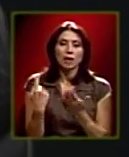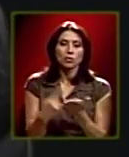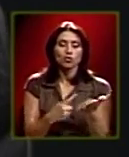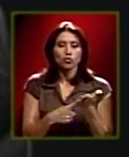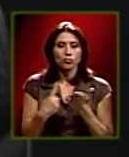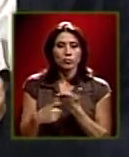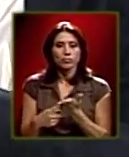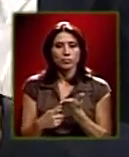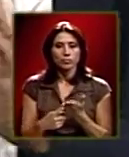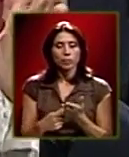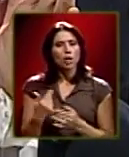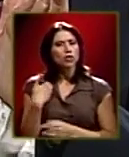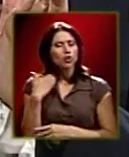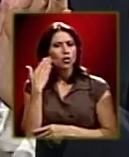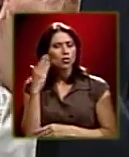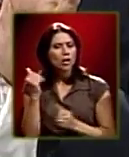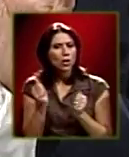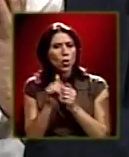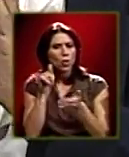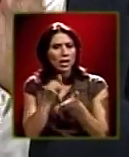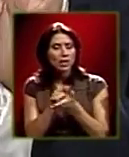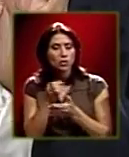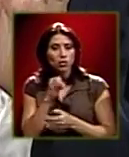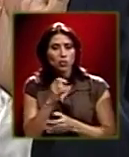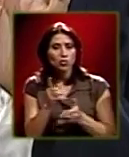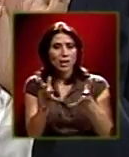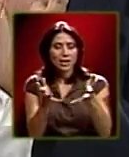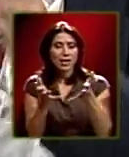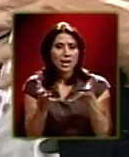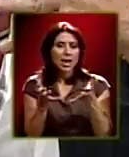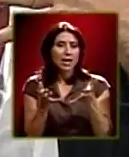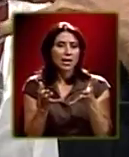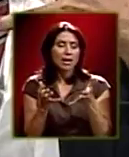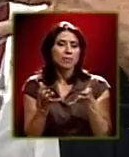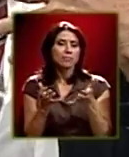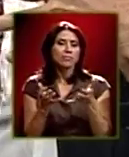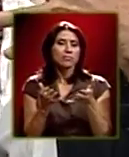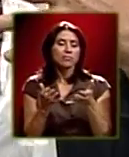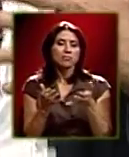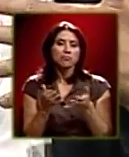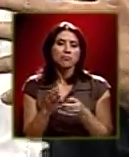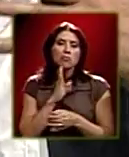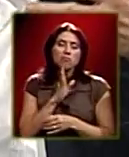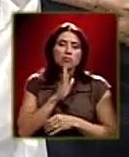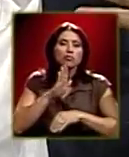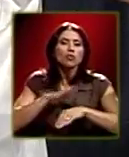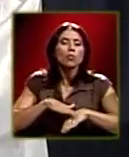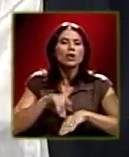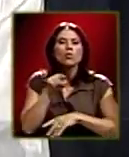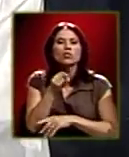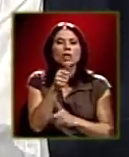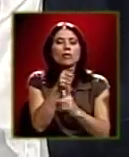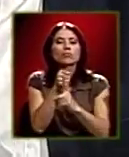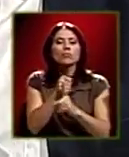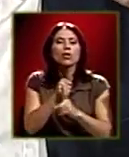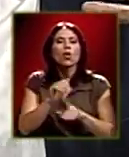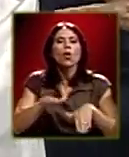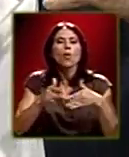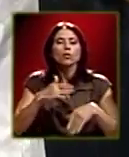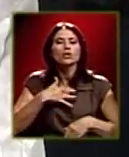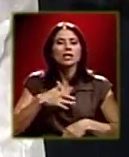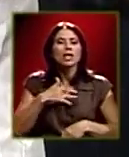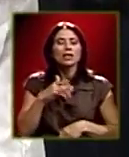sé con esto, señor ministro, si usted quiera hacer un pequeño señalamiento de cómo siente usted el 8 de